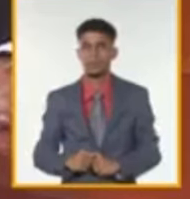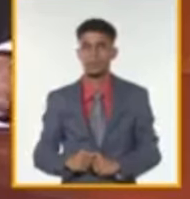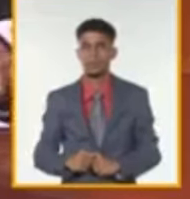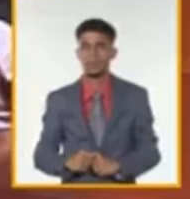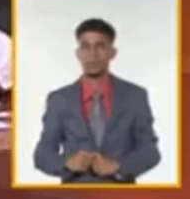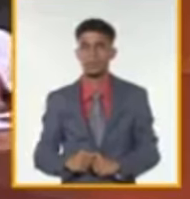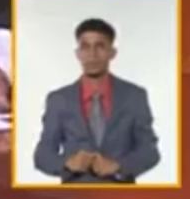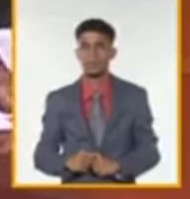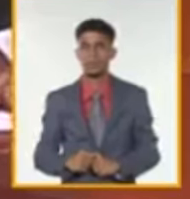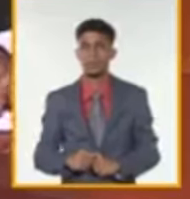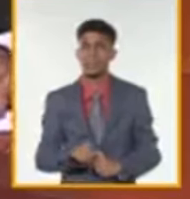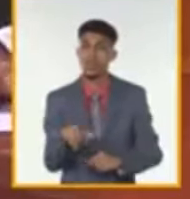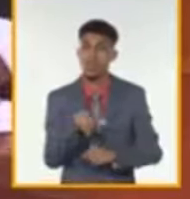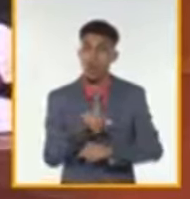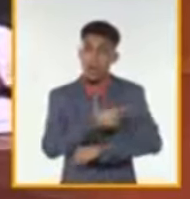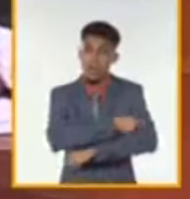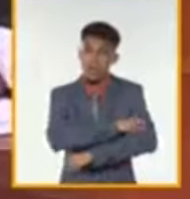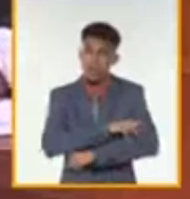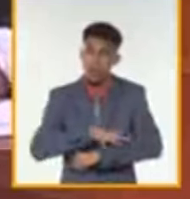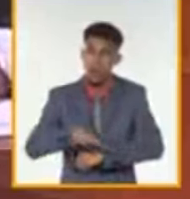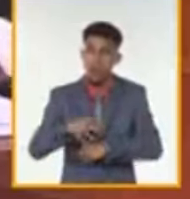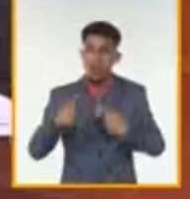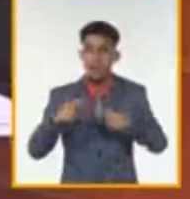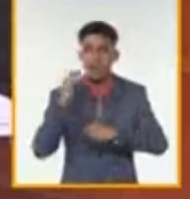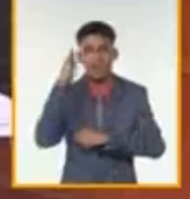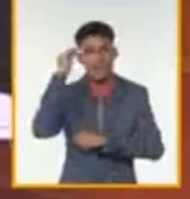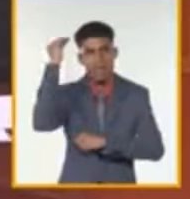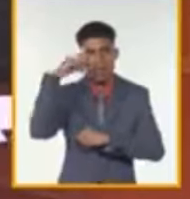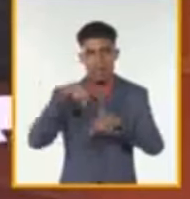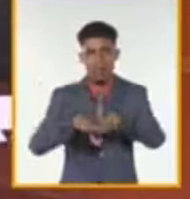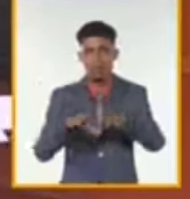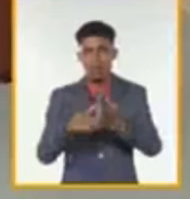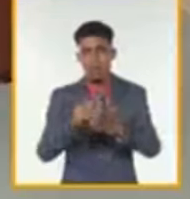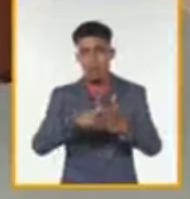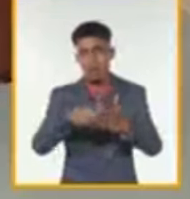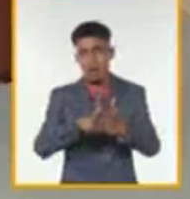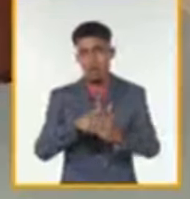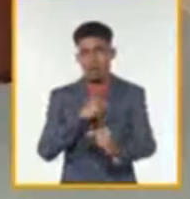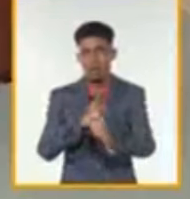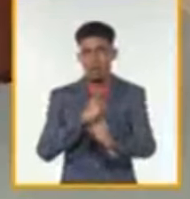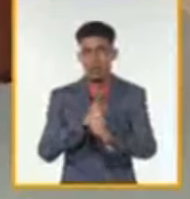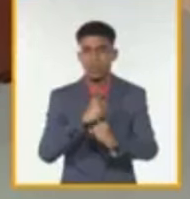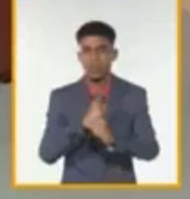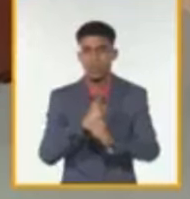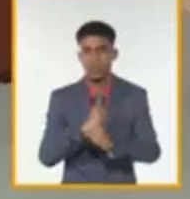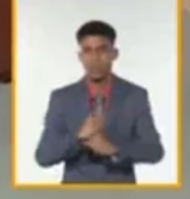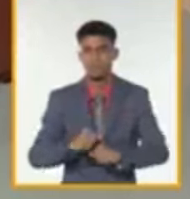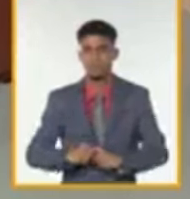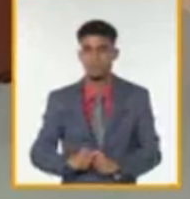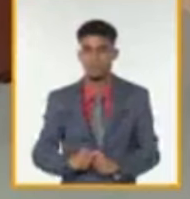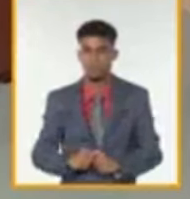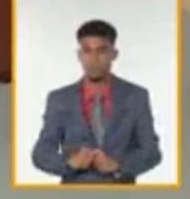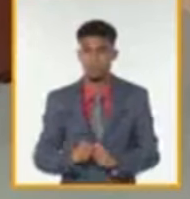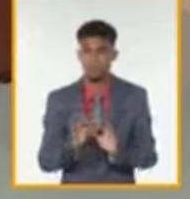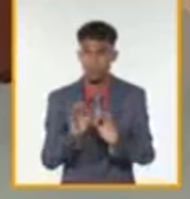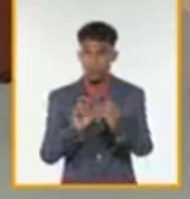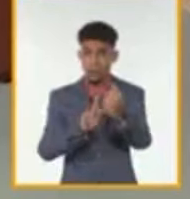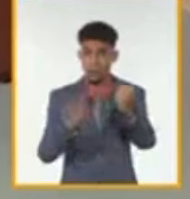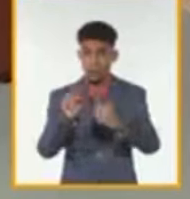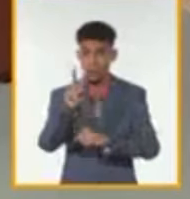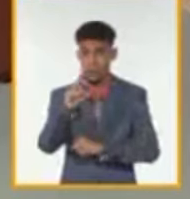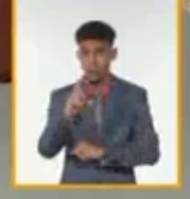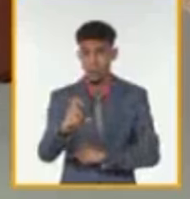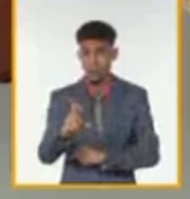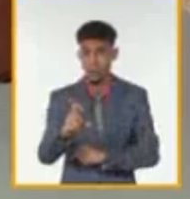función de esas metas de esas aspiraciones y de esos desafíos que tiene este territorio un territorio que a lo